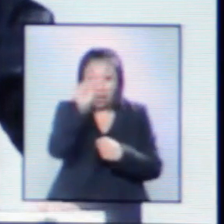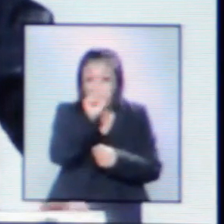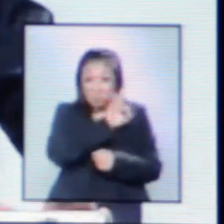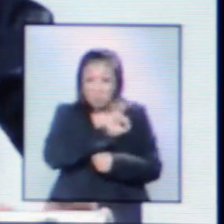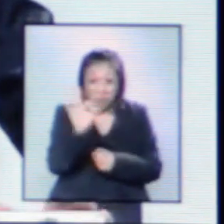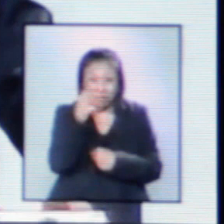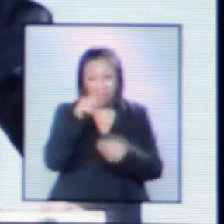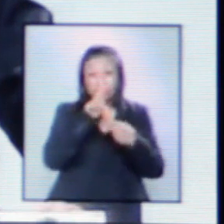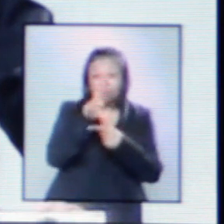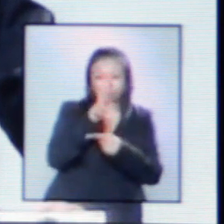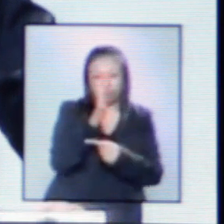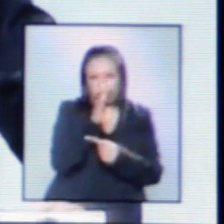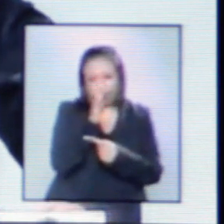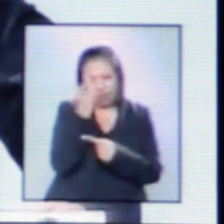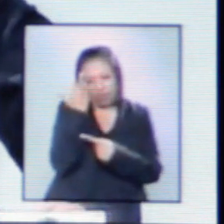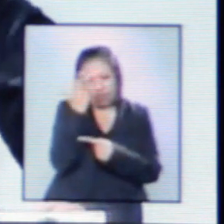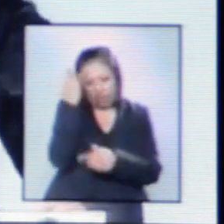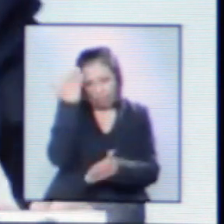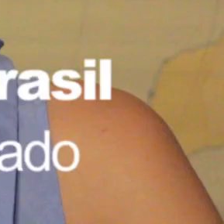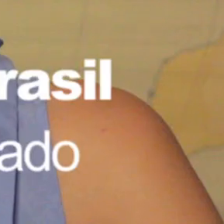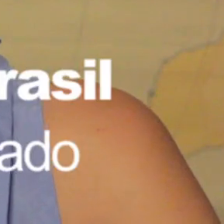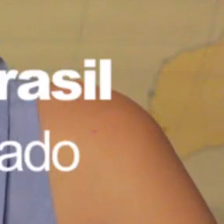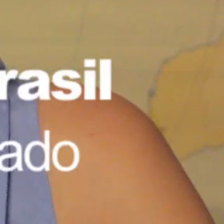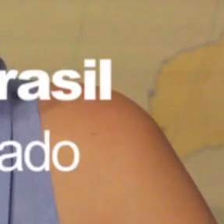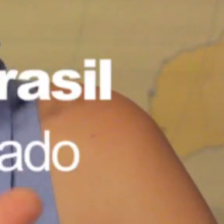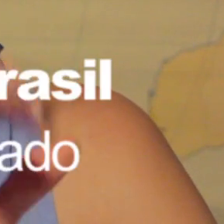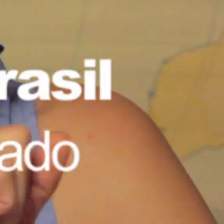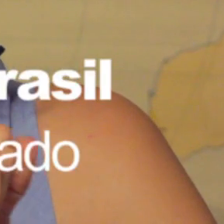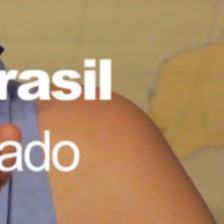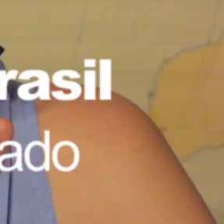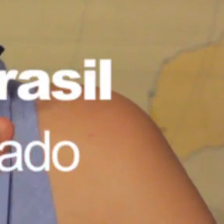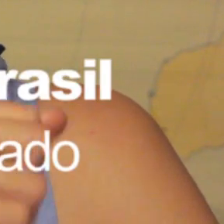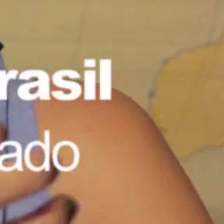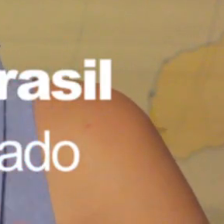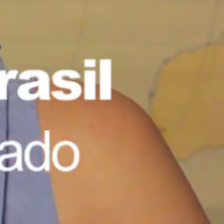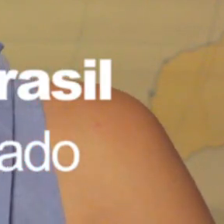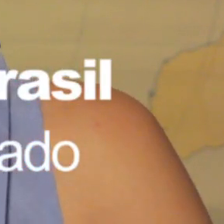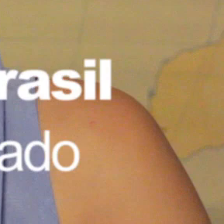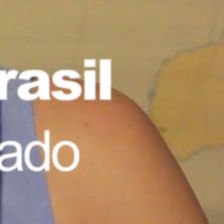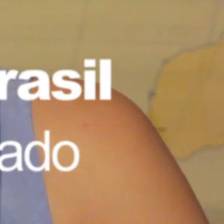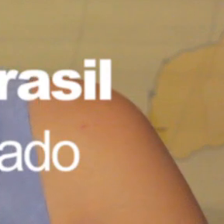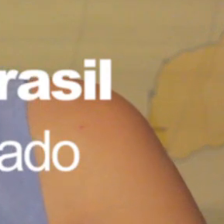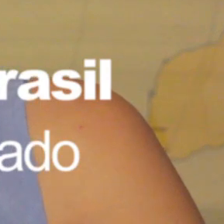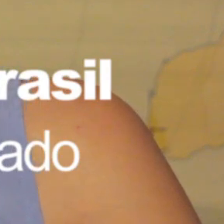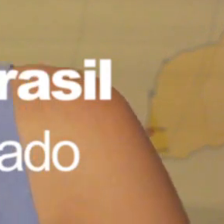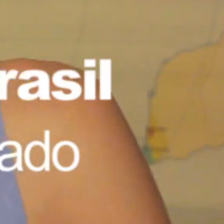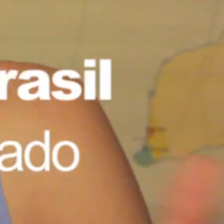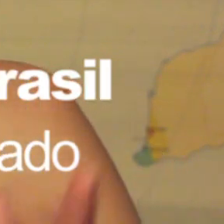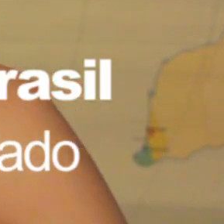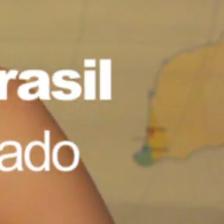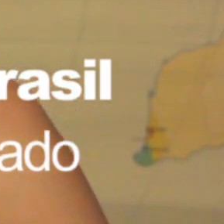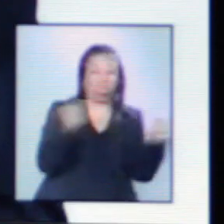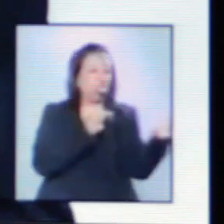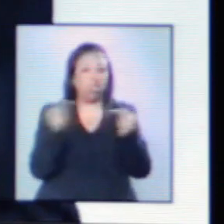los señalamientos que pareciera marcar en este debate. Punto número 5. Vámonos a Brasil o a